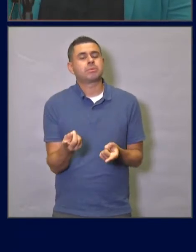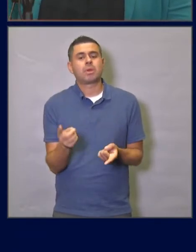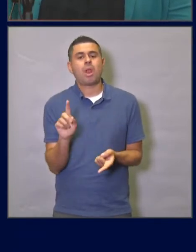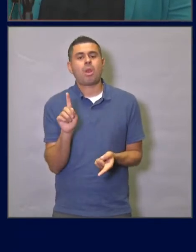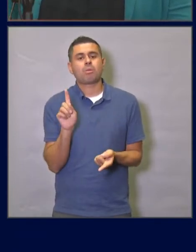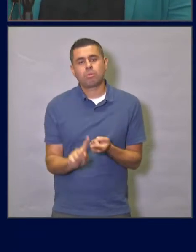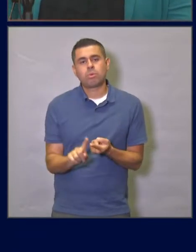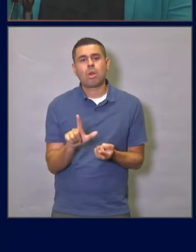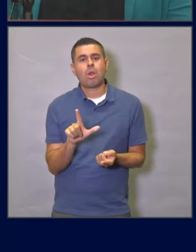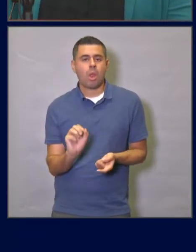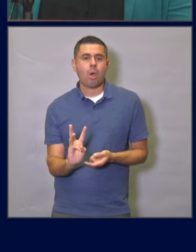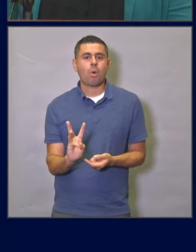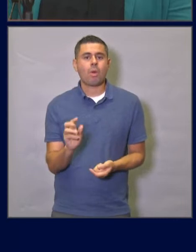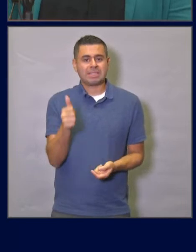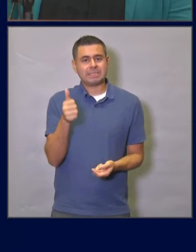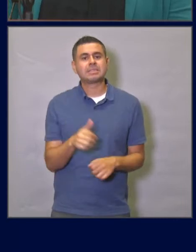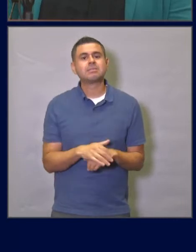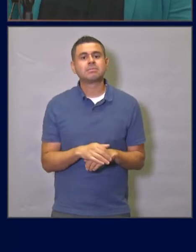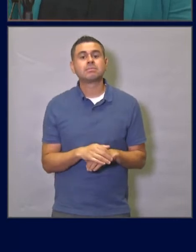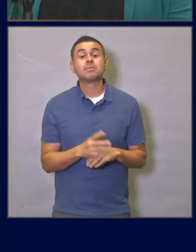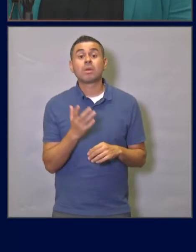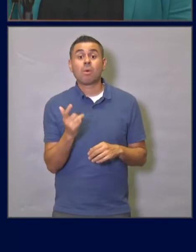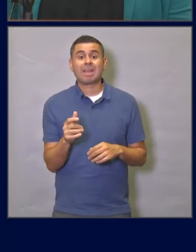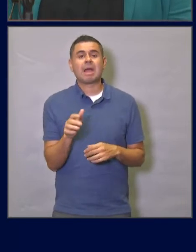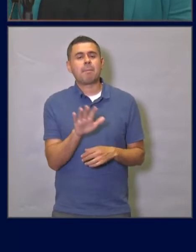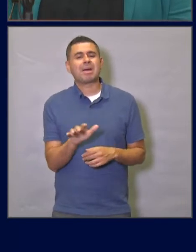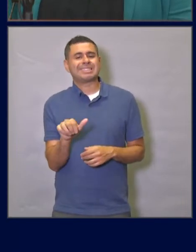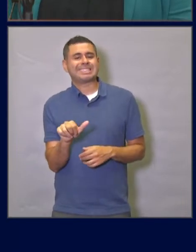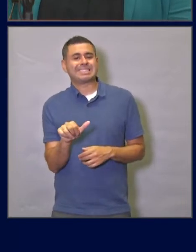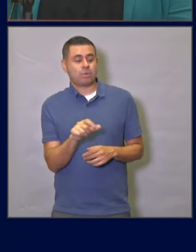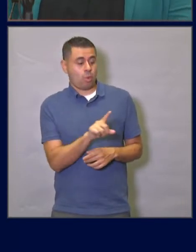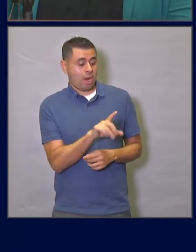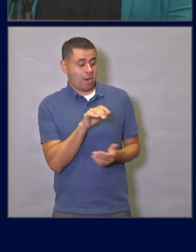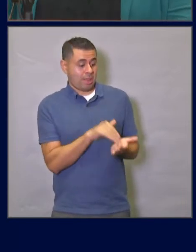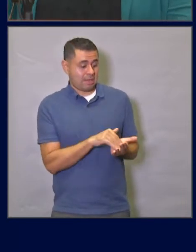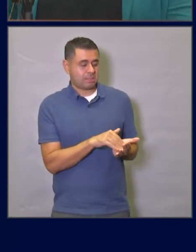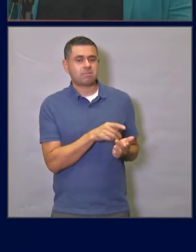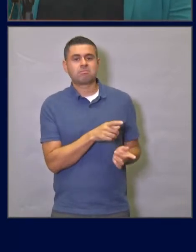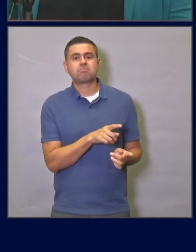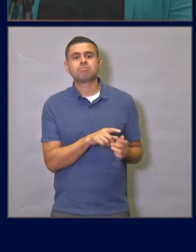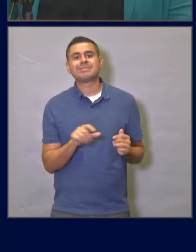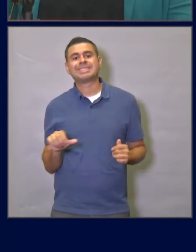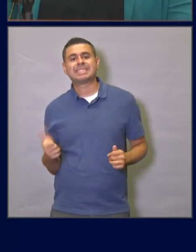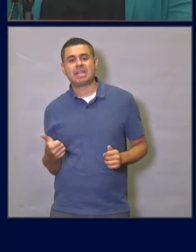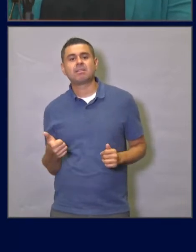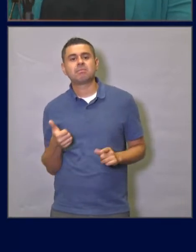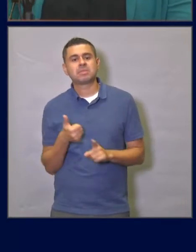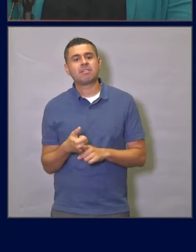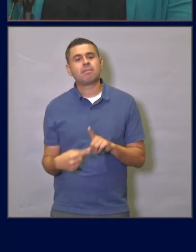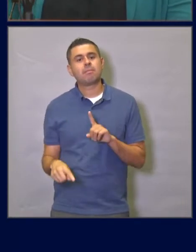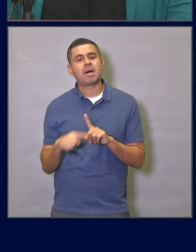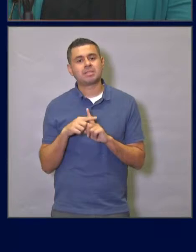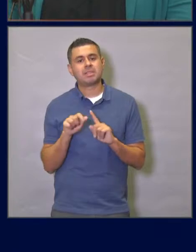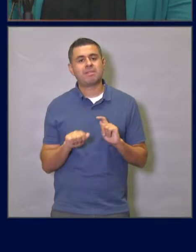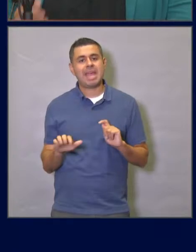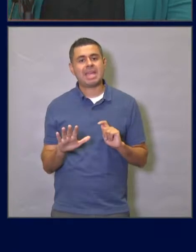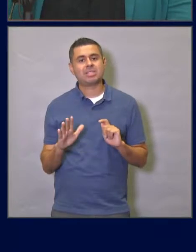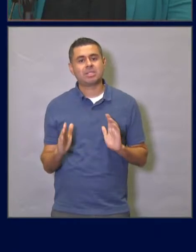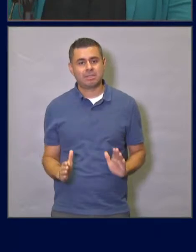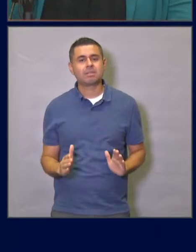alrededor de 10 por día por cada 100,000 personas. Next slide, please.